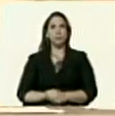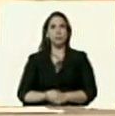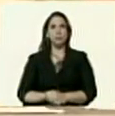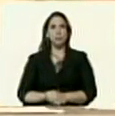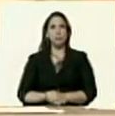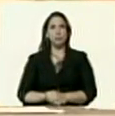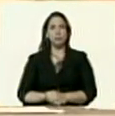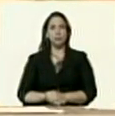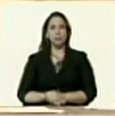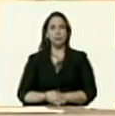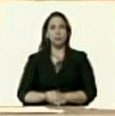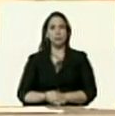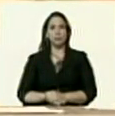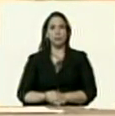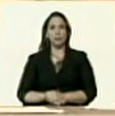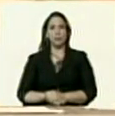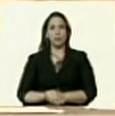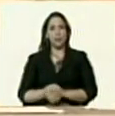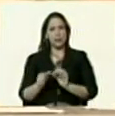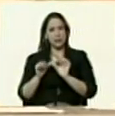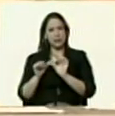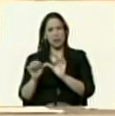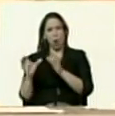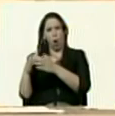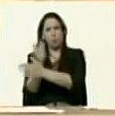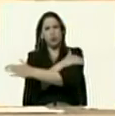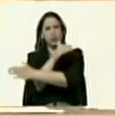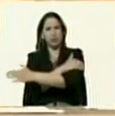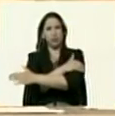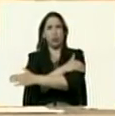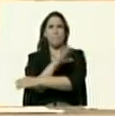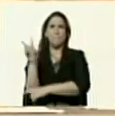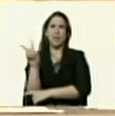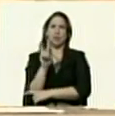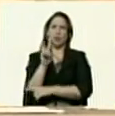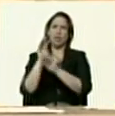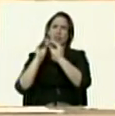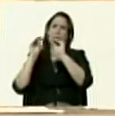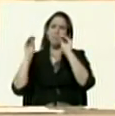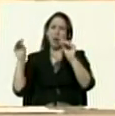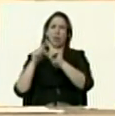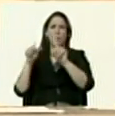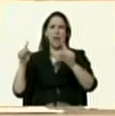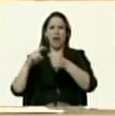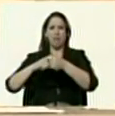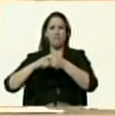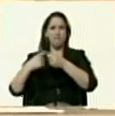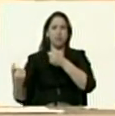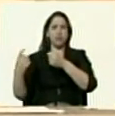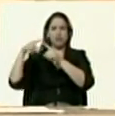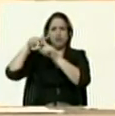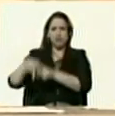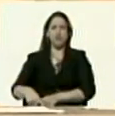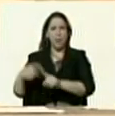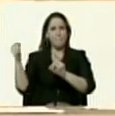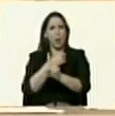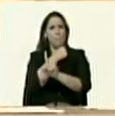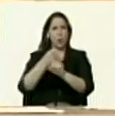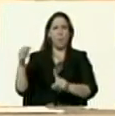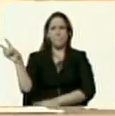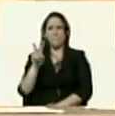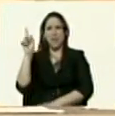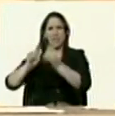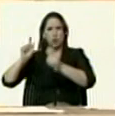Y que haya anidado desde la derecha venezolana un llamado a la discriminación, a golpear a los venezolanos,